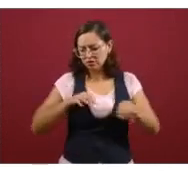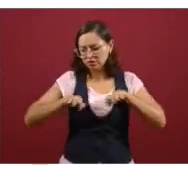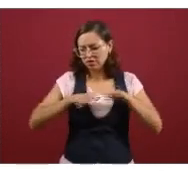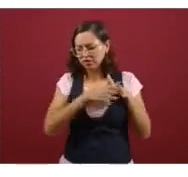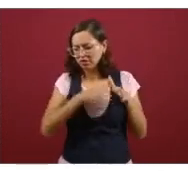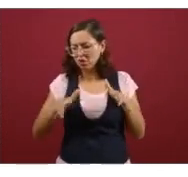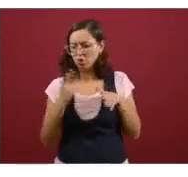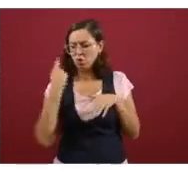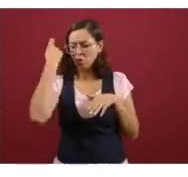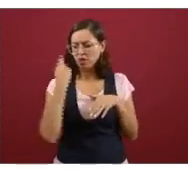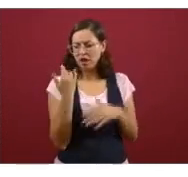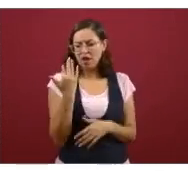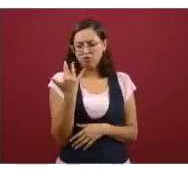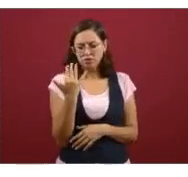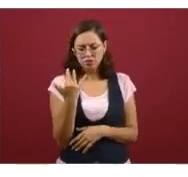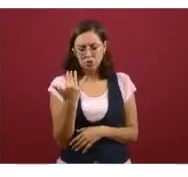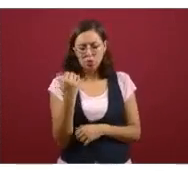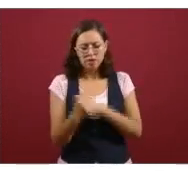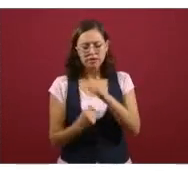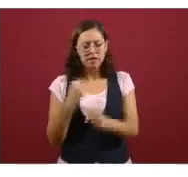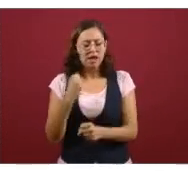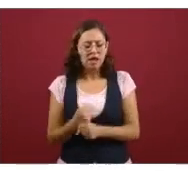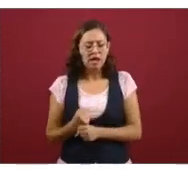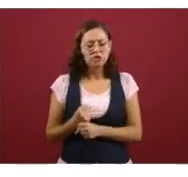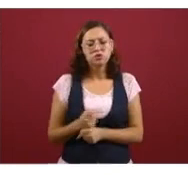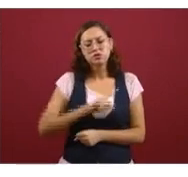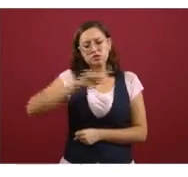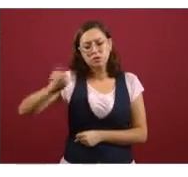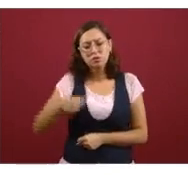50 años y su pensión, para decirlo de una forma